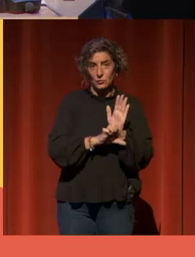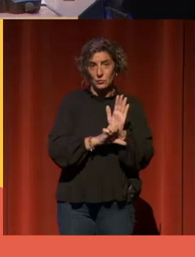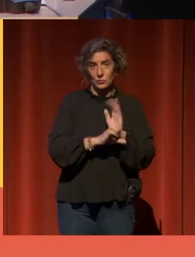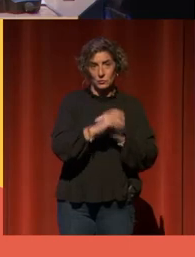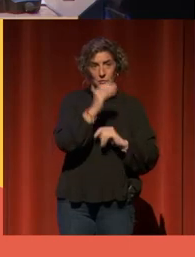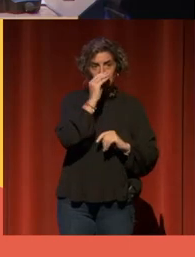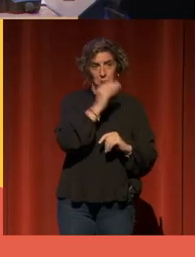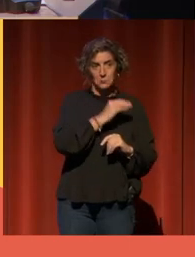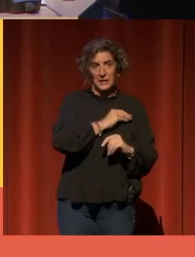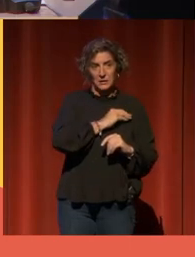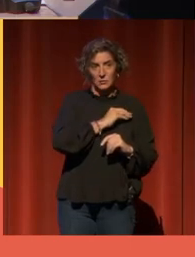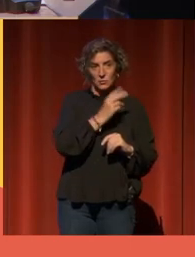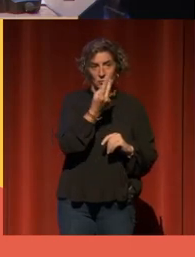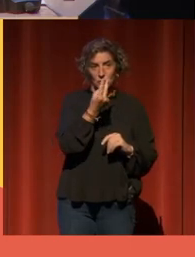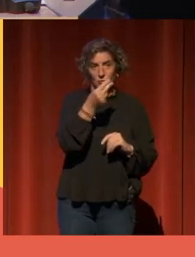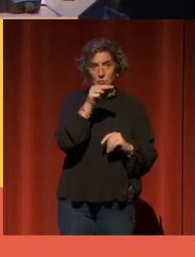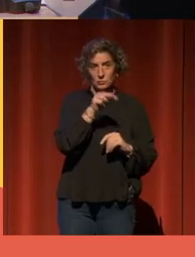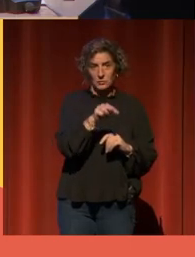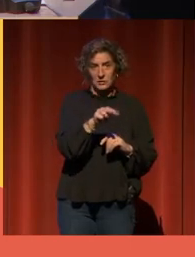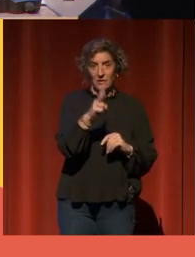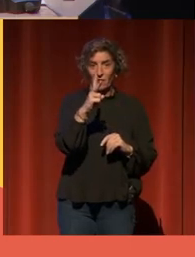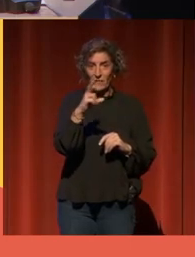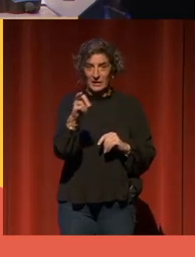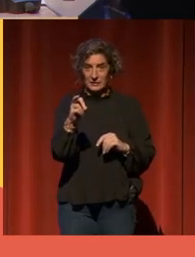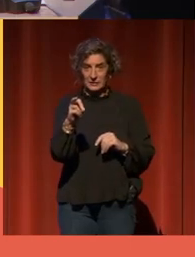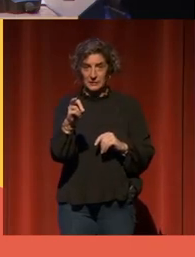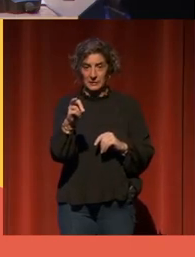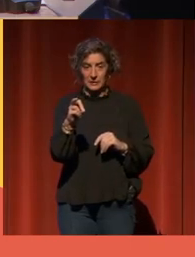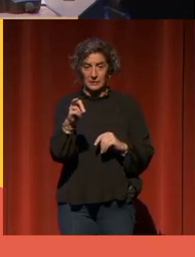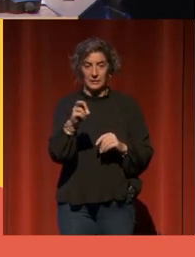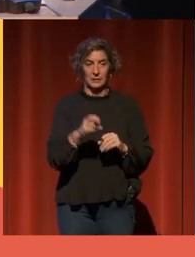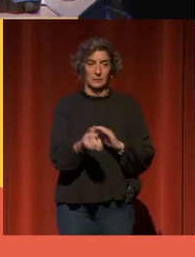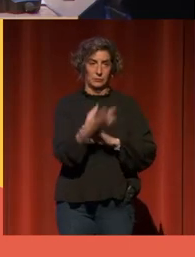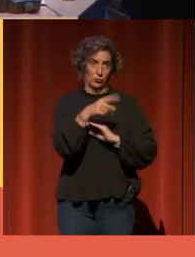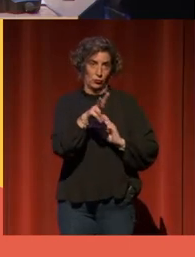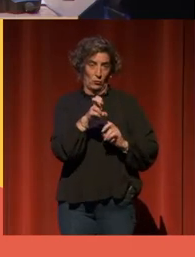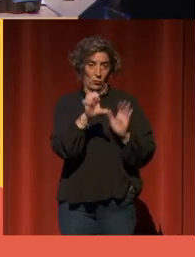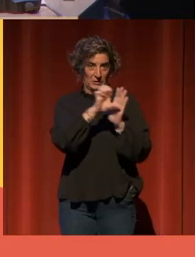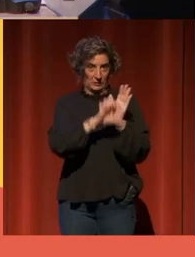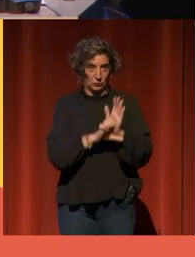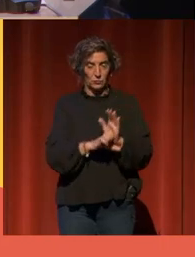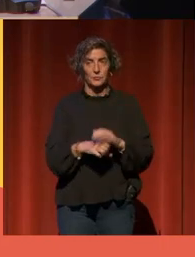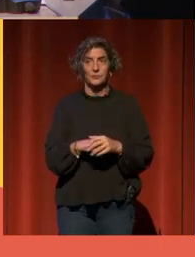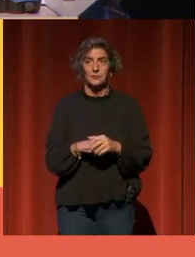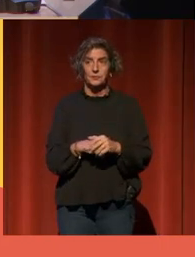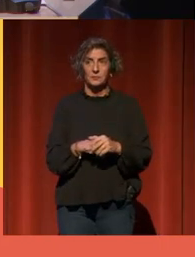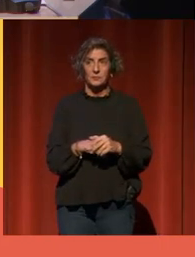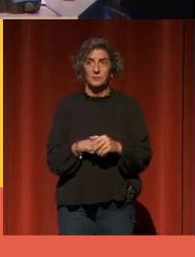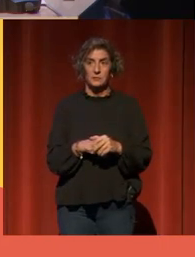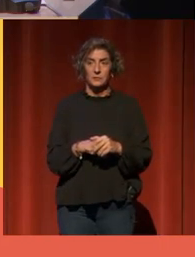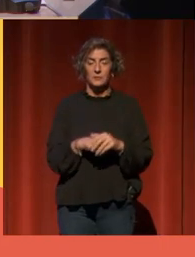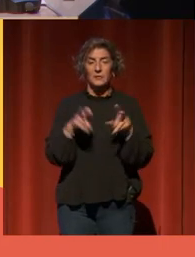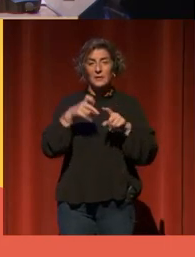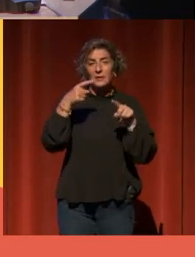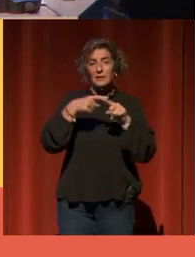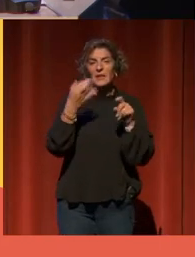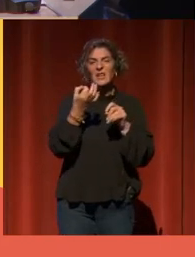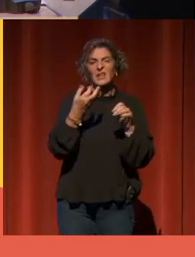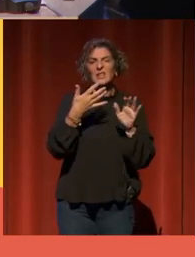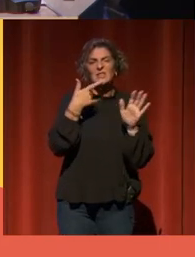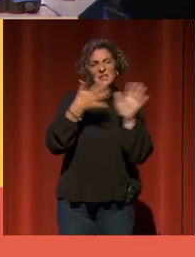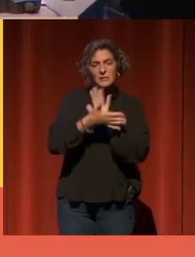de mayo de 2020 Entonces en cuanto a las ser miembro